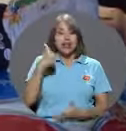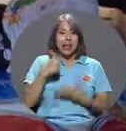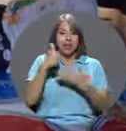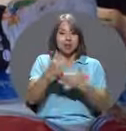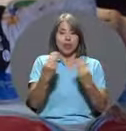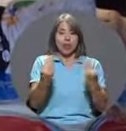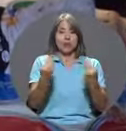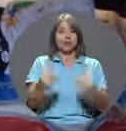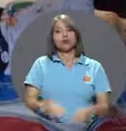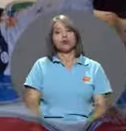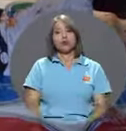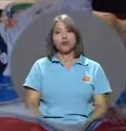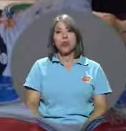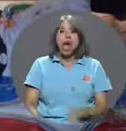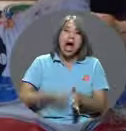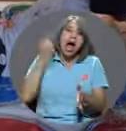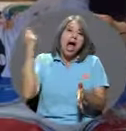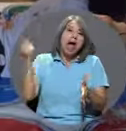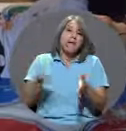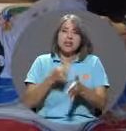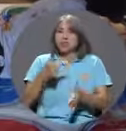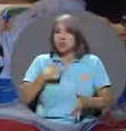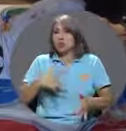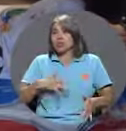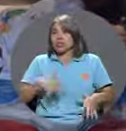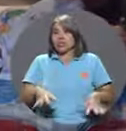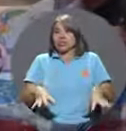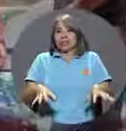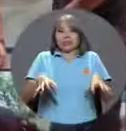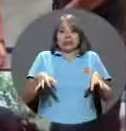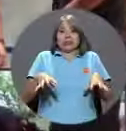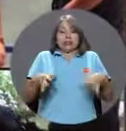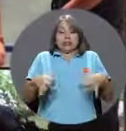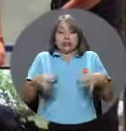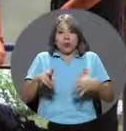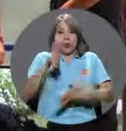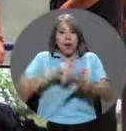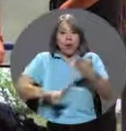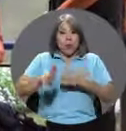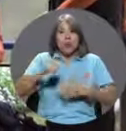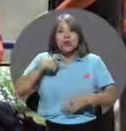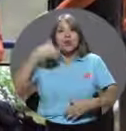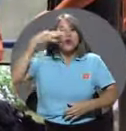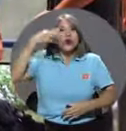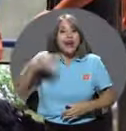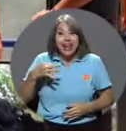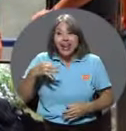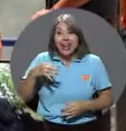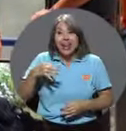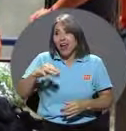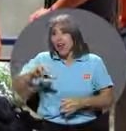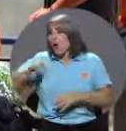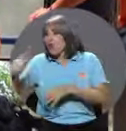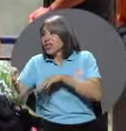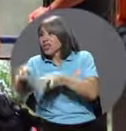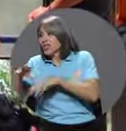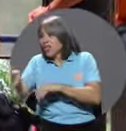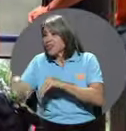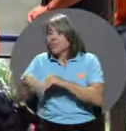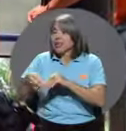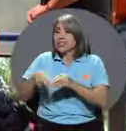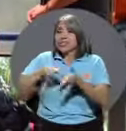ayuda. Hay días que uno está súper estresado con la U y todo, y cree que más bien esas actividades extracurriculares son una carga, y en